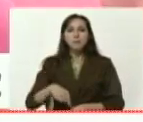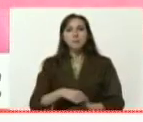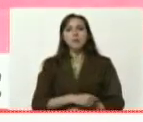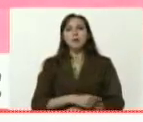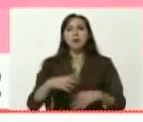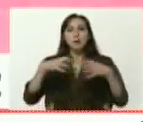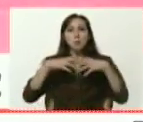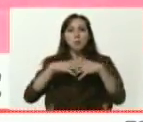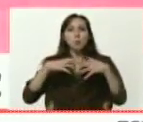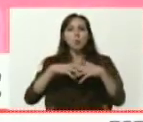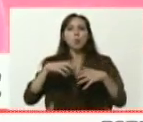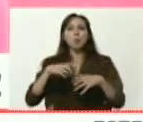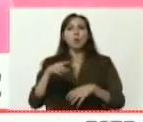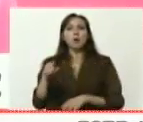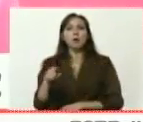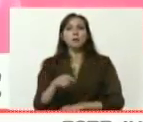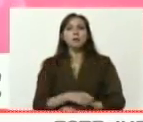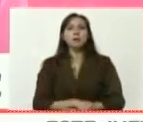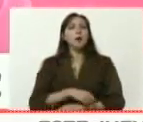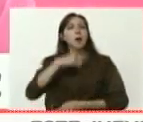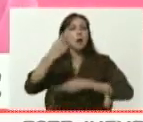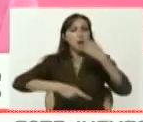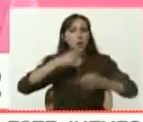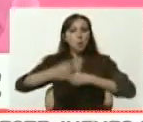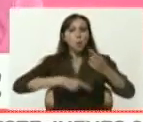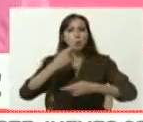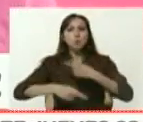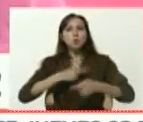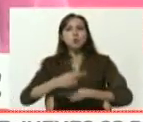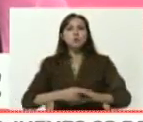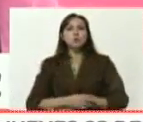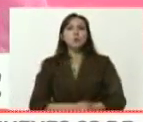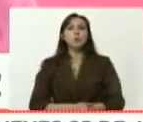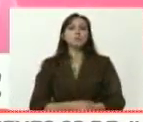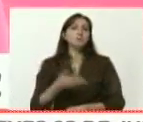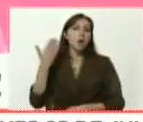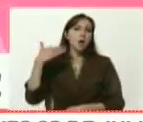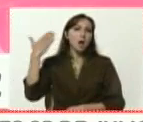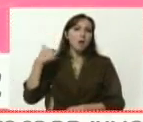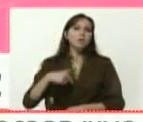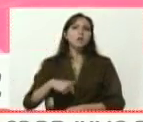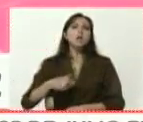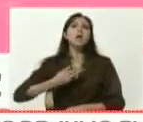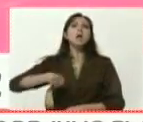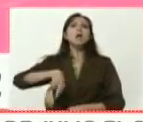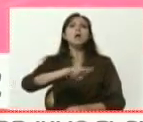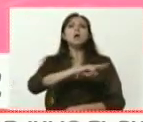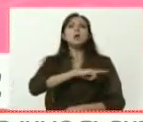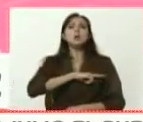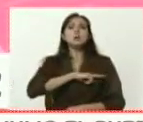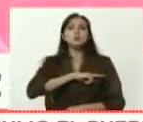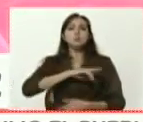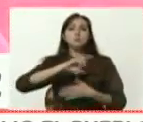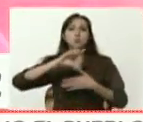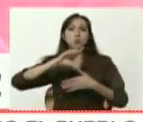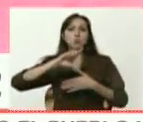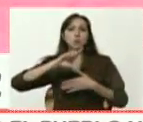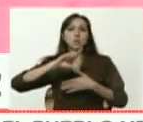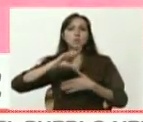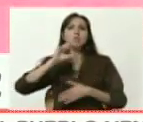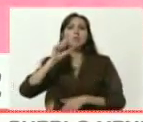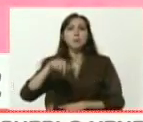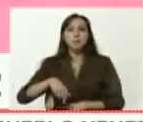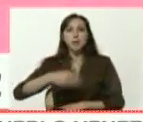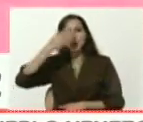en el marco de una revolución solitaria para entonces en nuestro continente, la revolución cubana, y